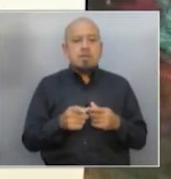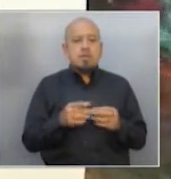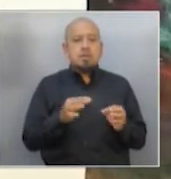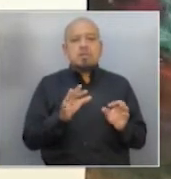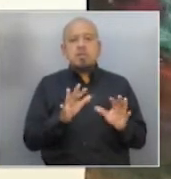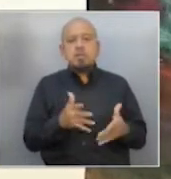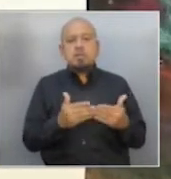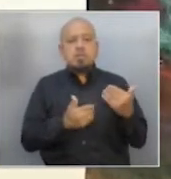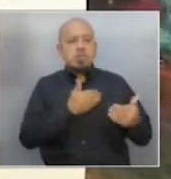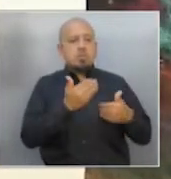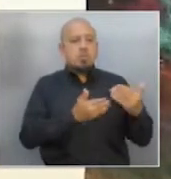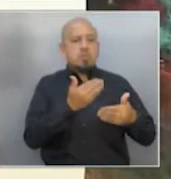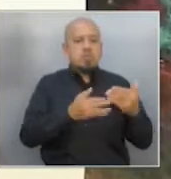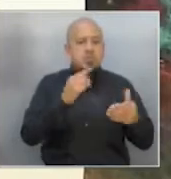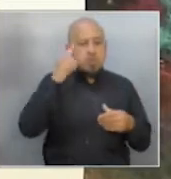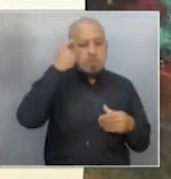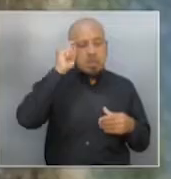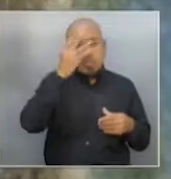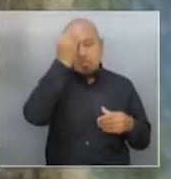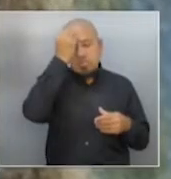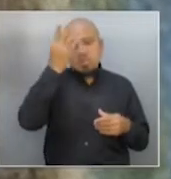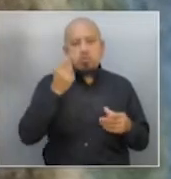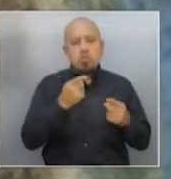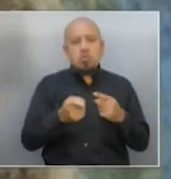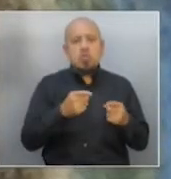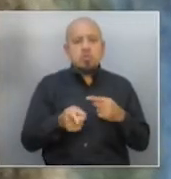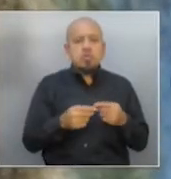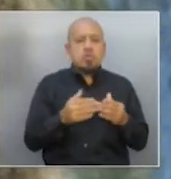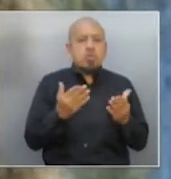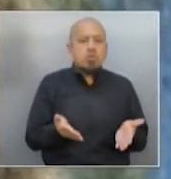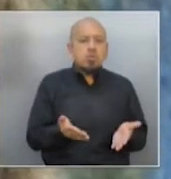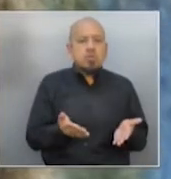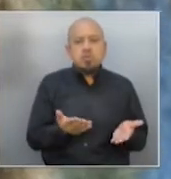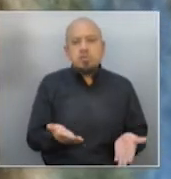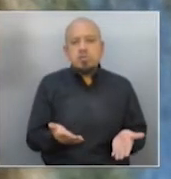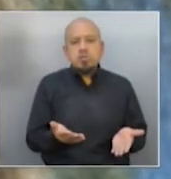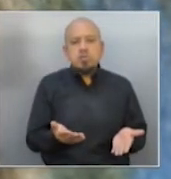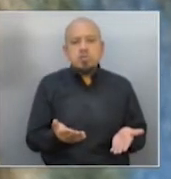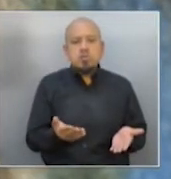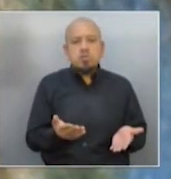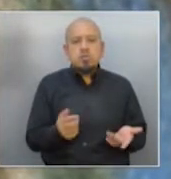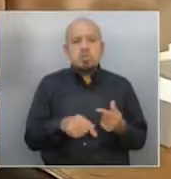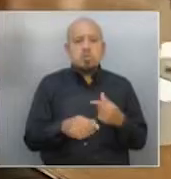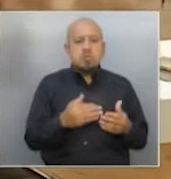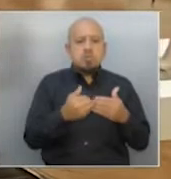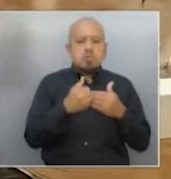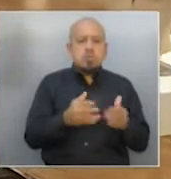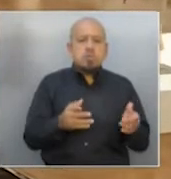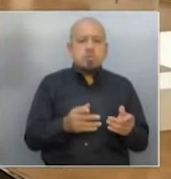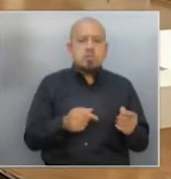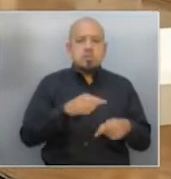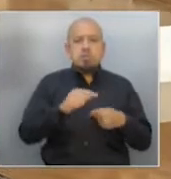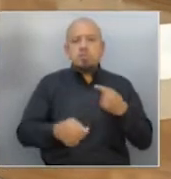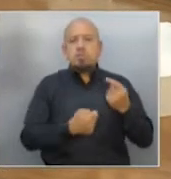el proceso, es la idea, el concepto, es eso lo que... Es como una circularidad eterna, ¿no? Un comienzo y un final que en verdad se unen